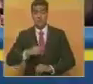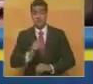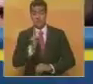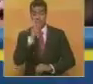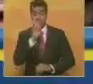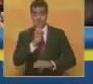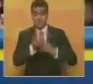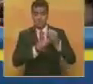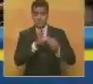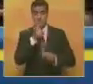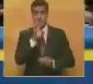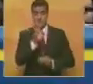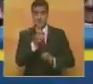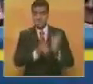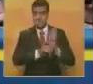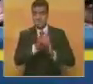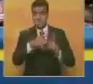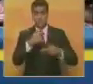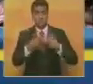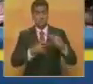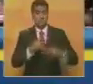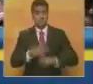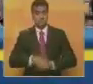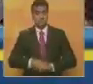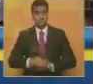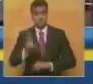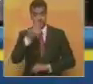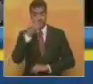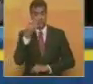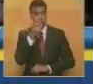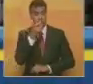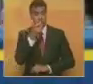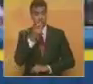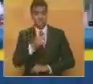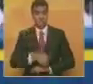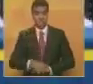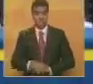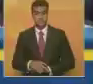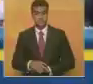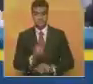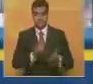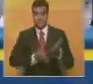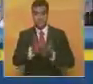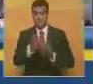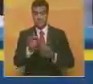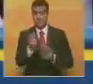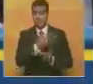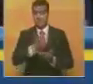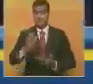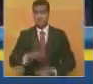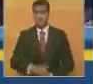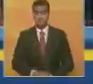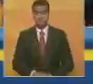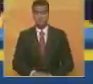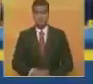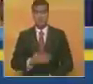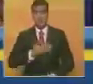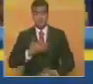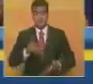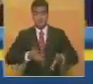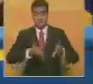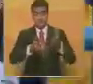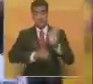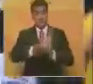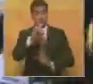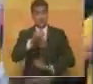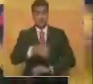de hacer del país un país productivo. El gobierno, para el gobierno, el camino es la expropiación. Para mí el camino es el